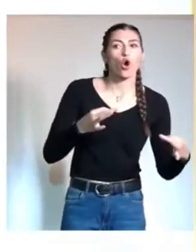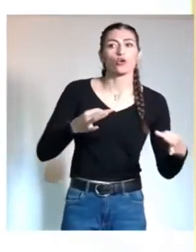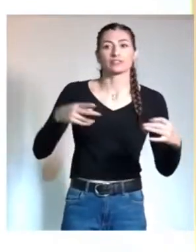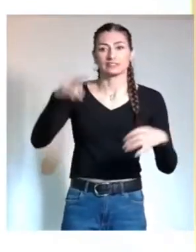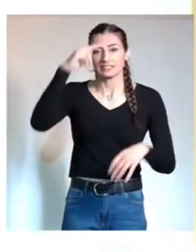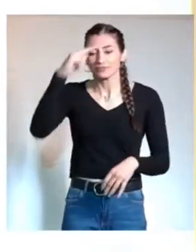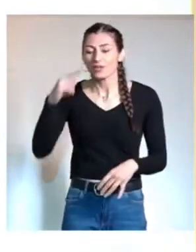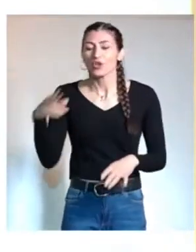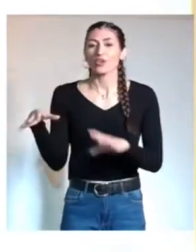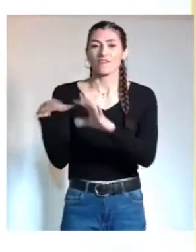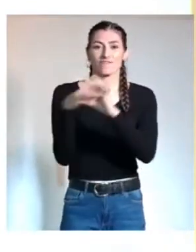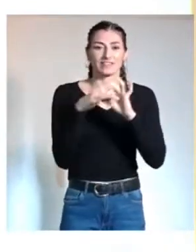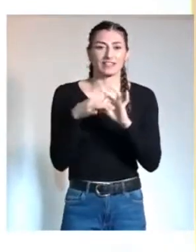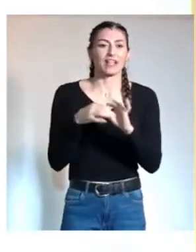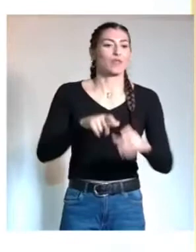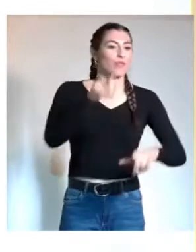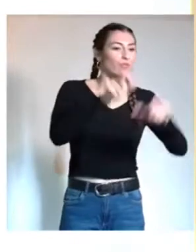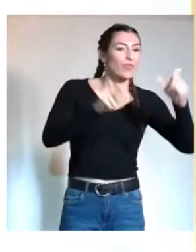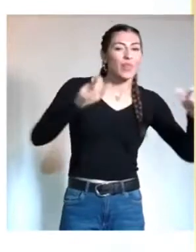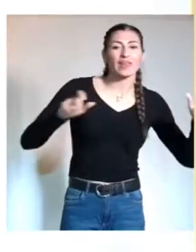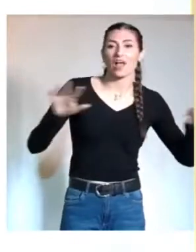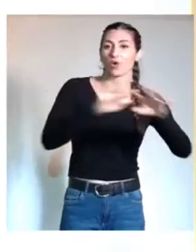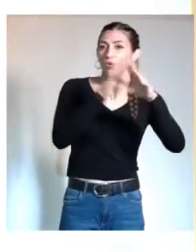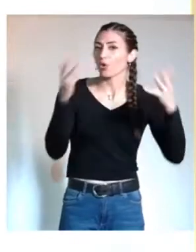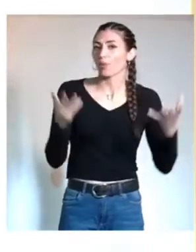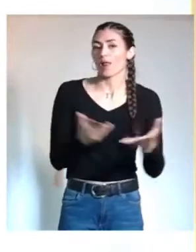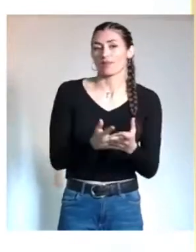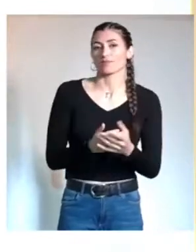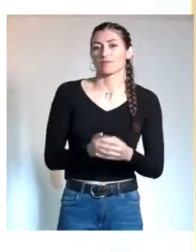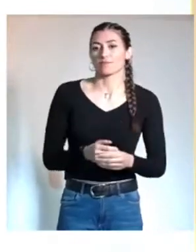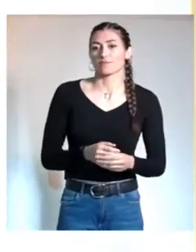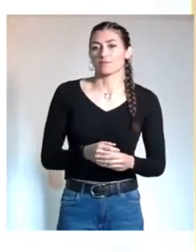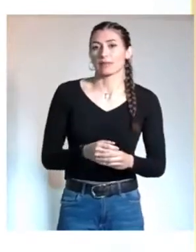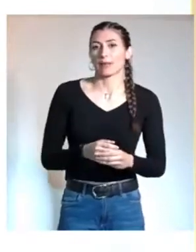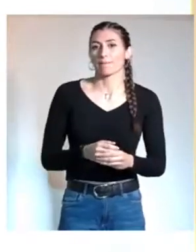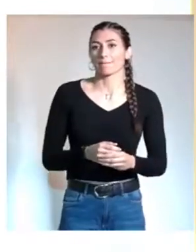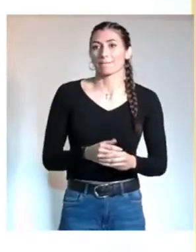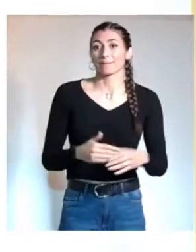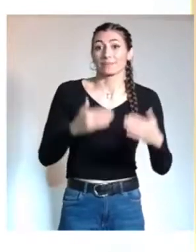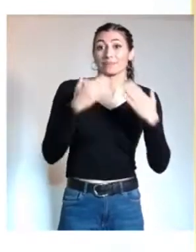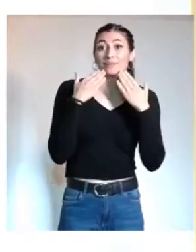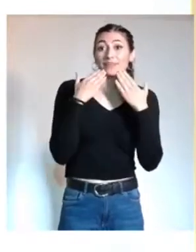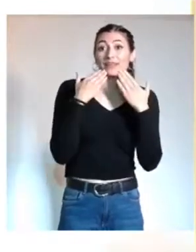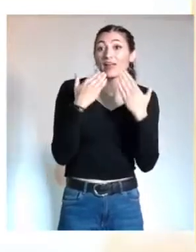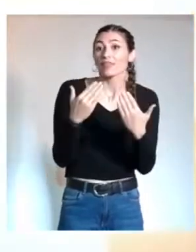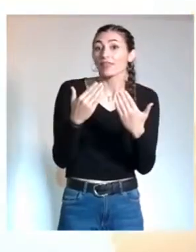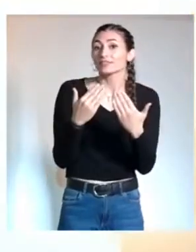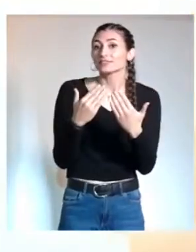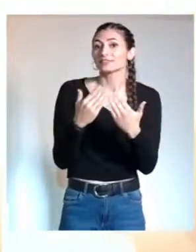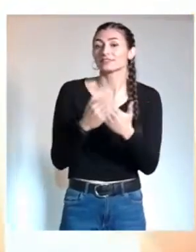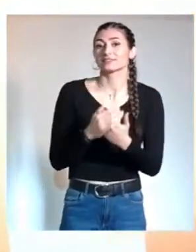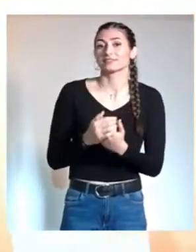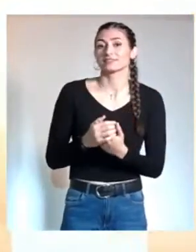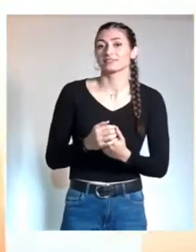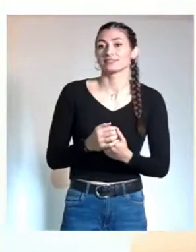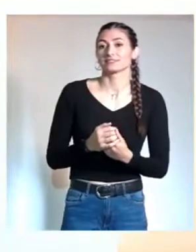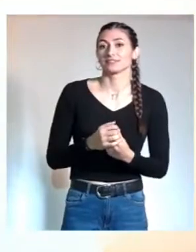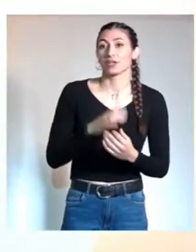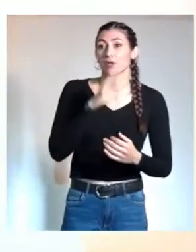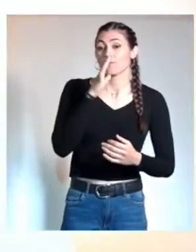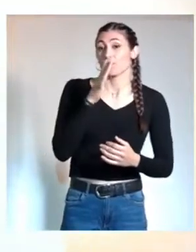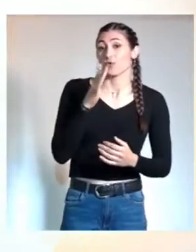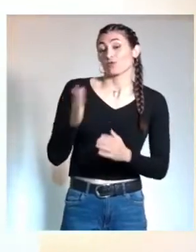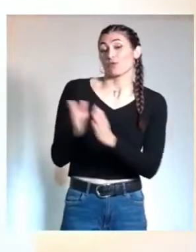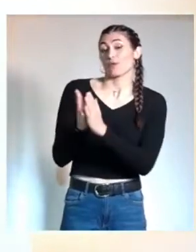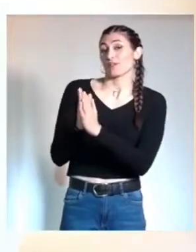y una ciudadanía global, ¿vale? Y gracias porque, como decía Luis Blanco